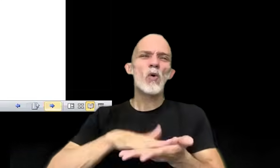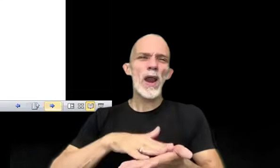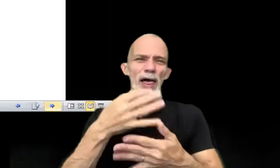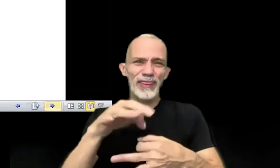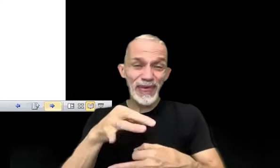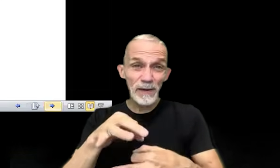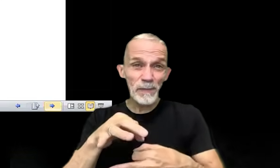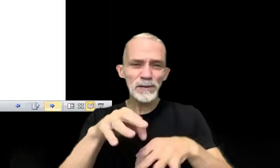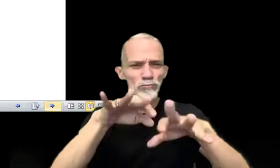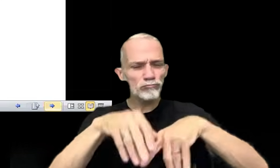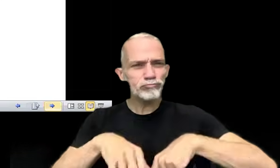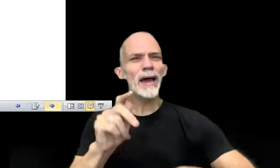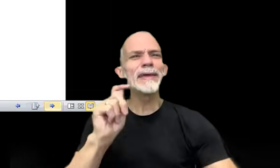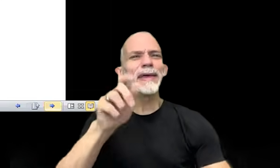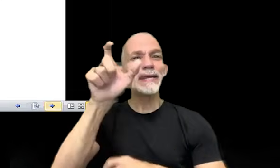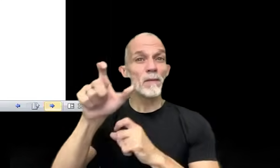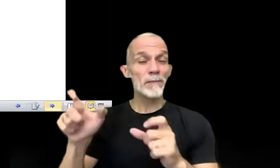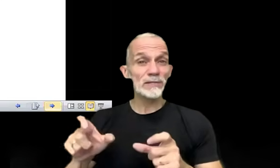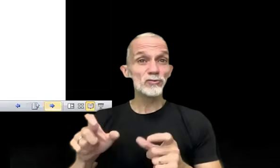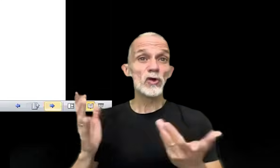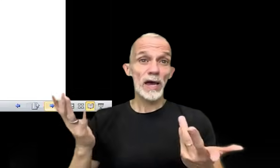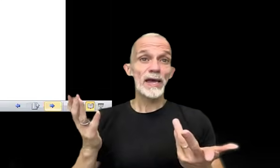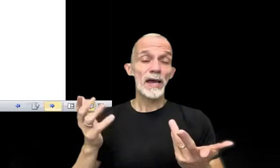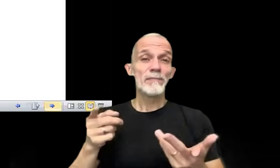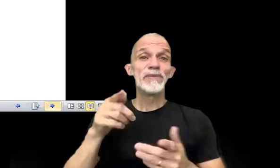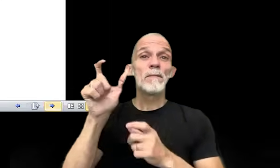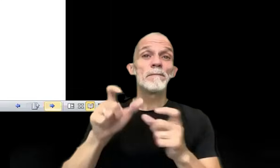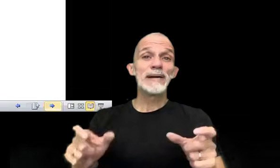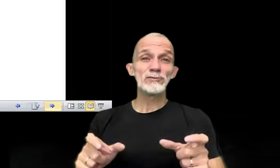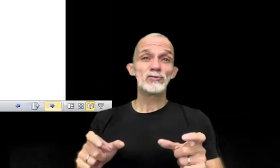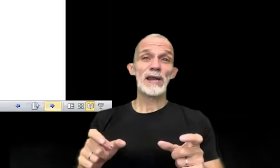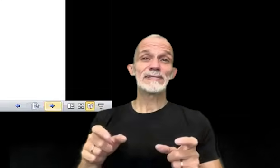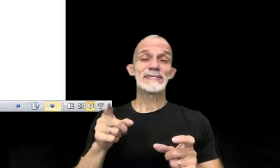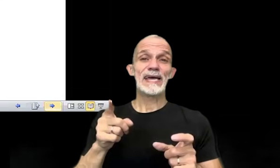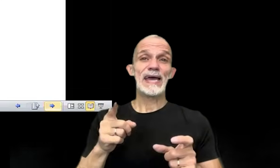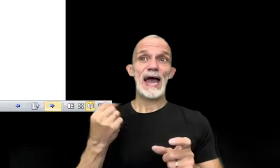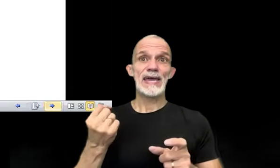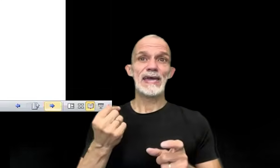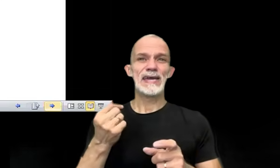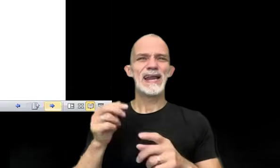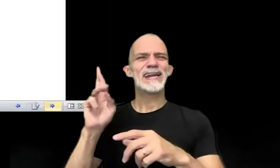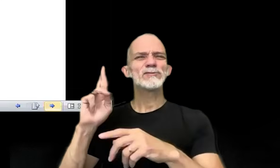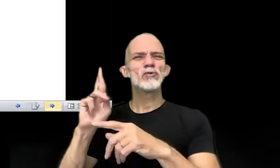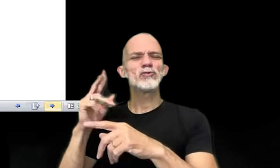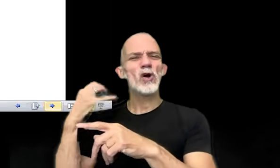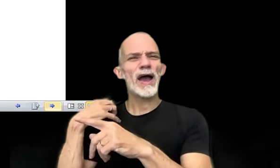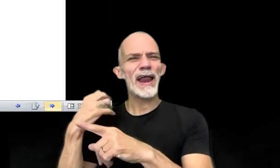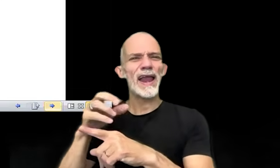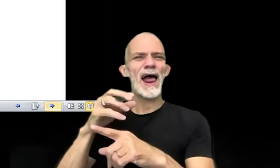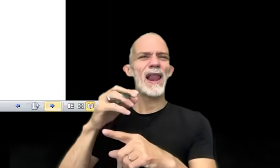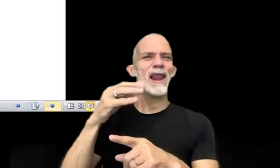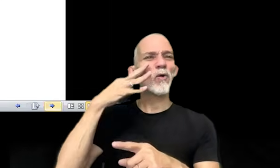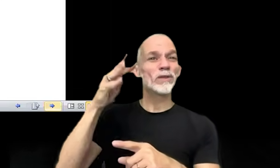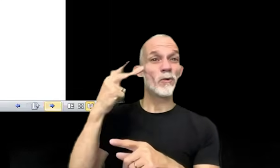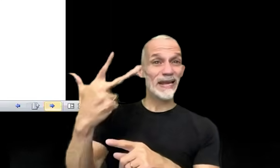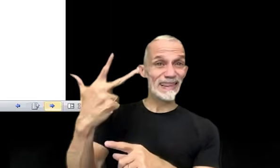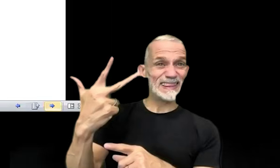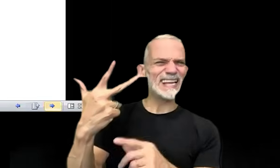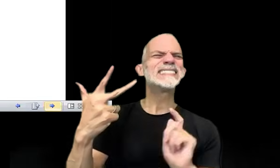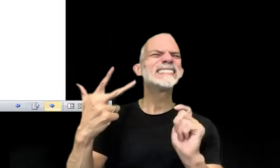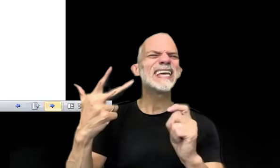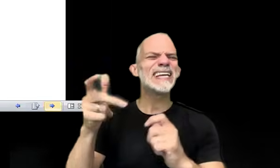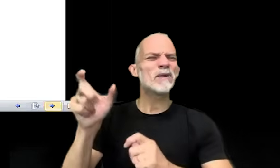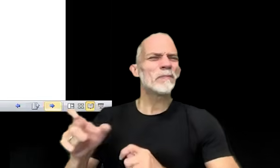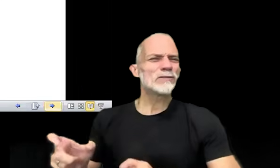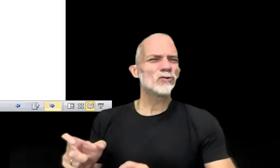declaración jurada aquellos sujetos alcanzados por la Resolución General 4003, quienes son